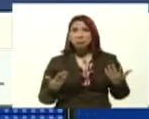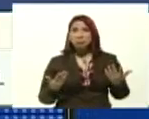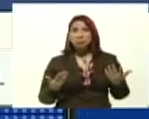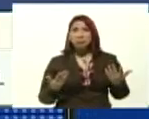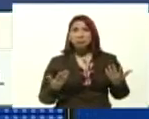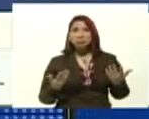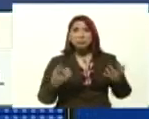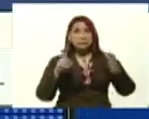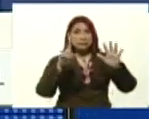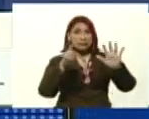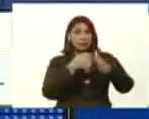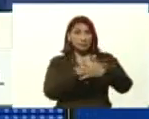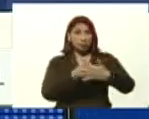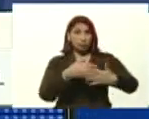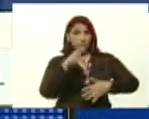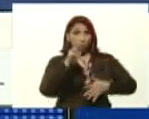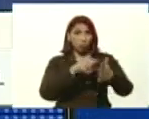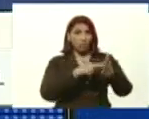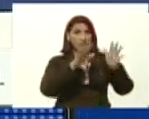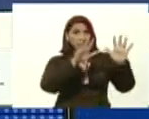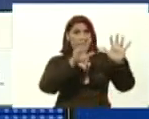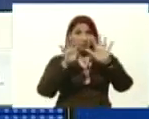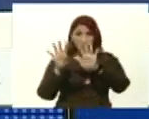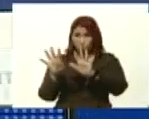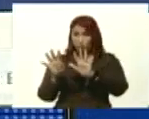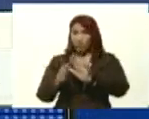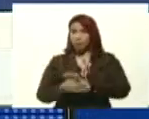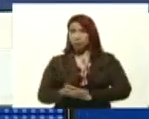Eran 6 millones en el 2019.